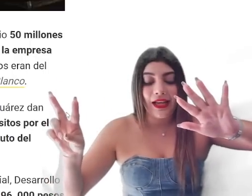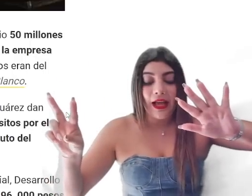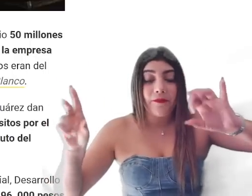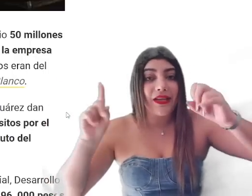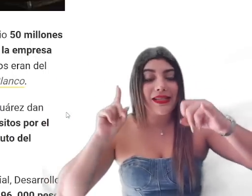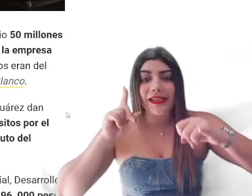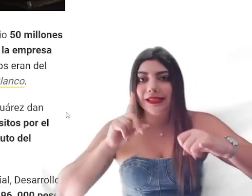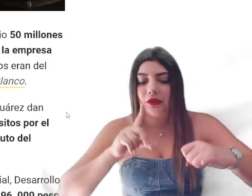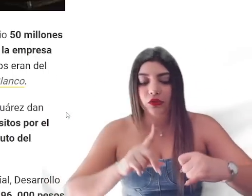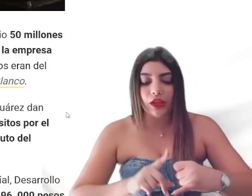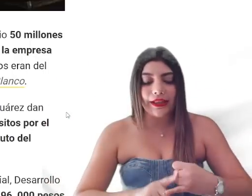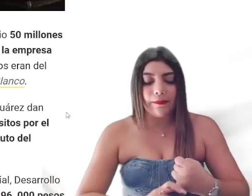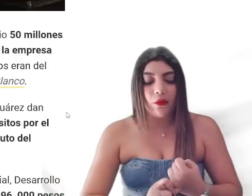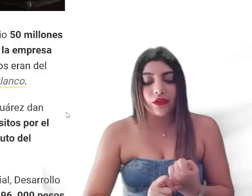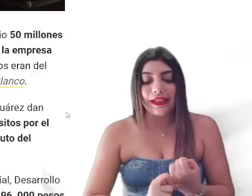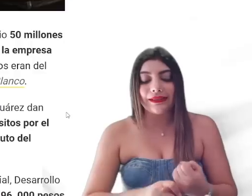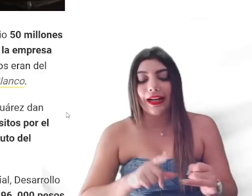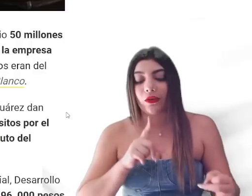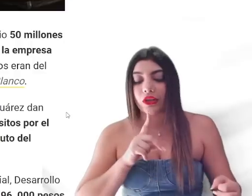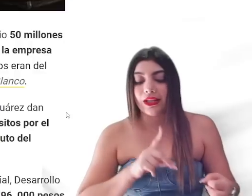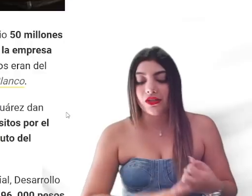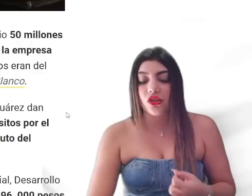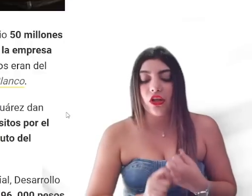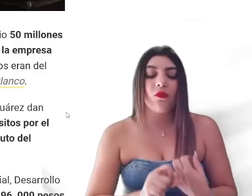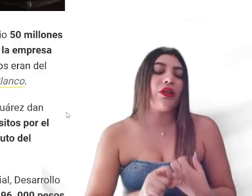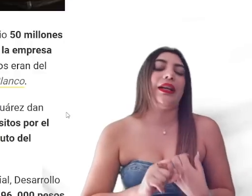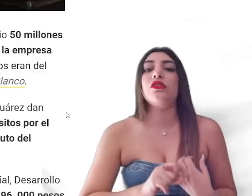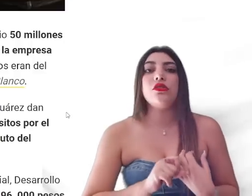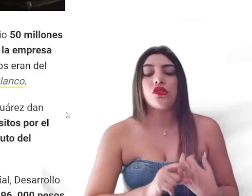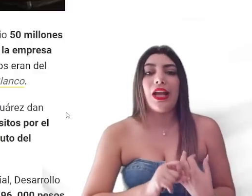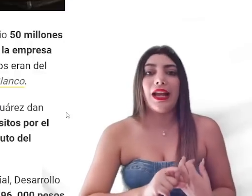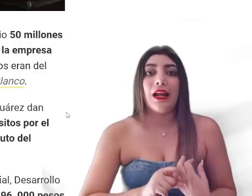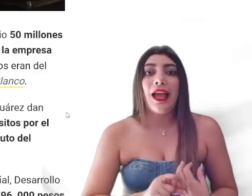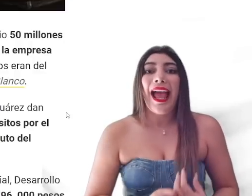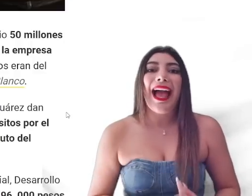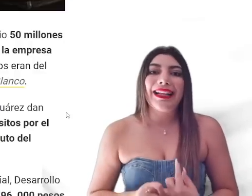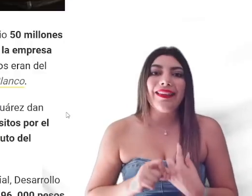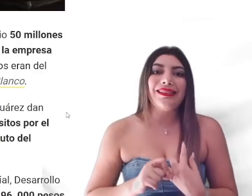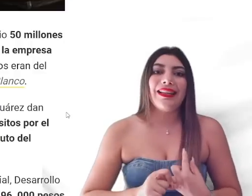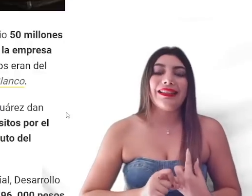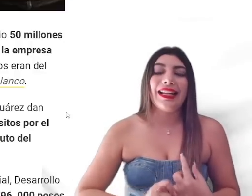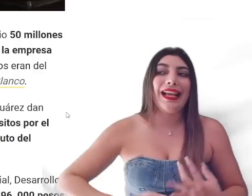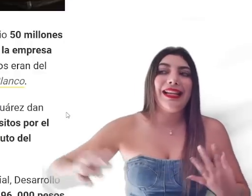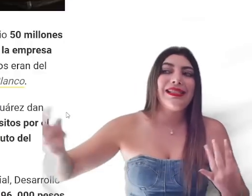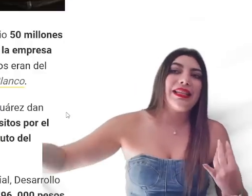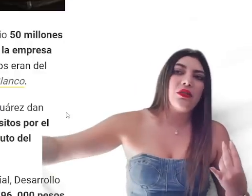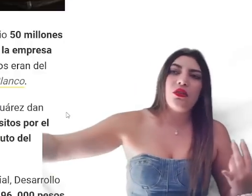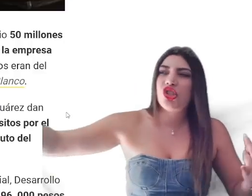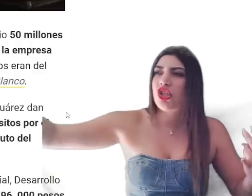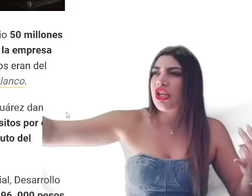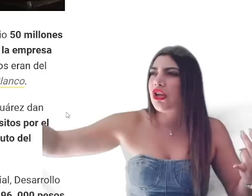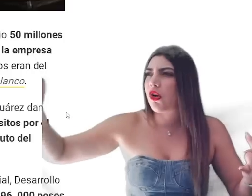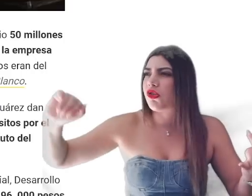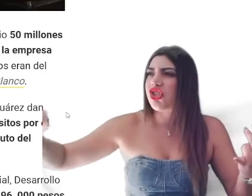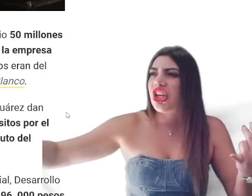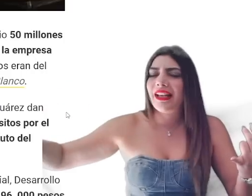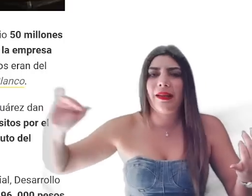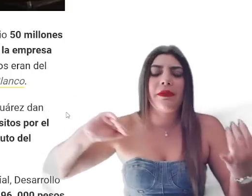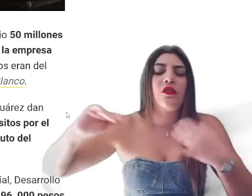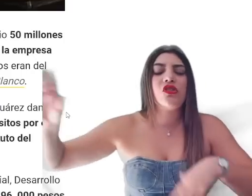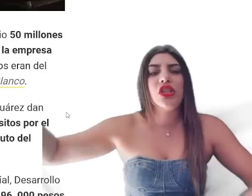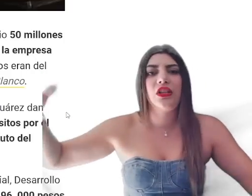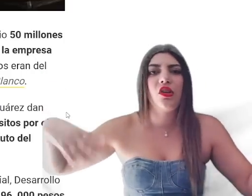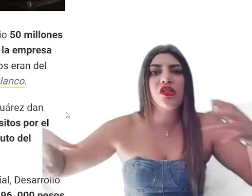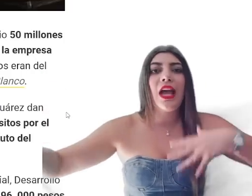7 secretarías, desde el Instituto del Deporte hasta la Coordinación de Comunicación Social. A cada secretaría les quitó 5,